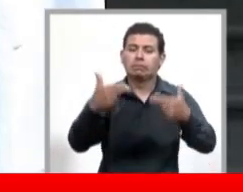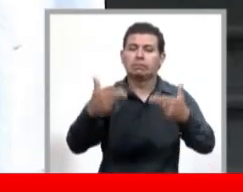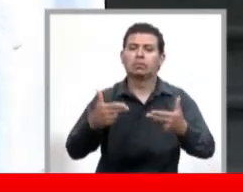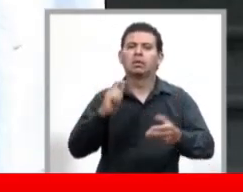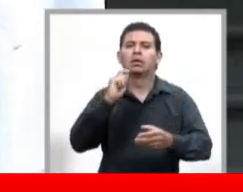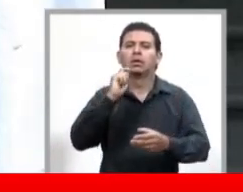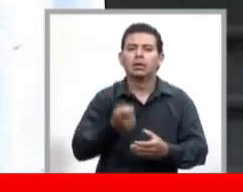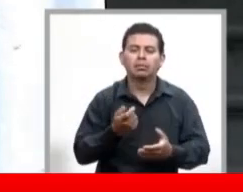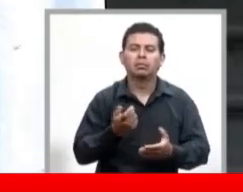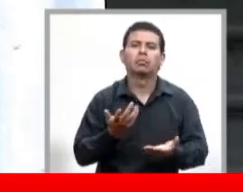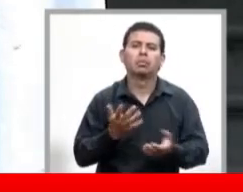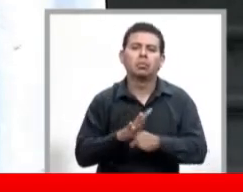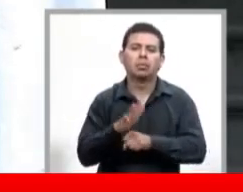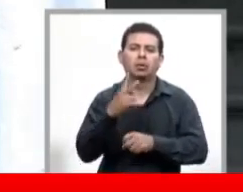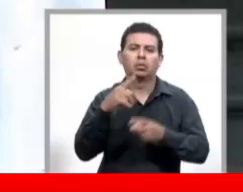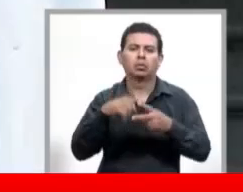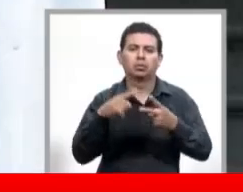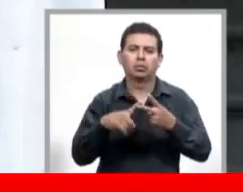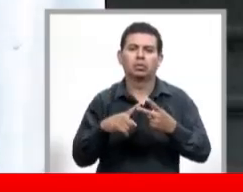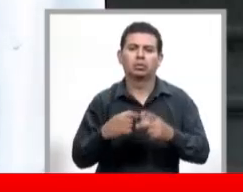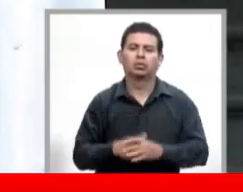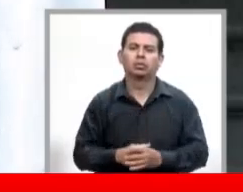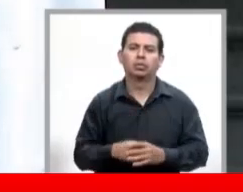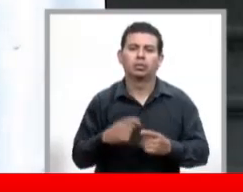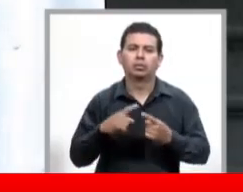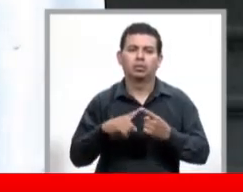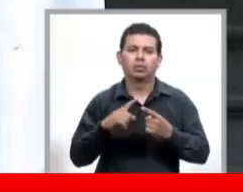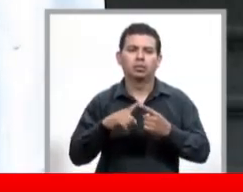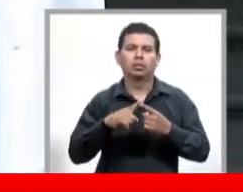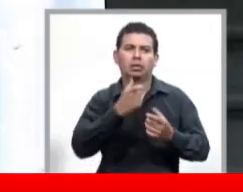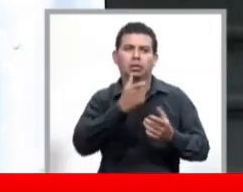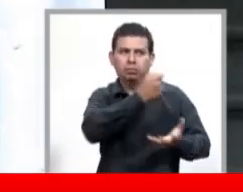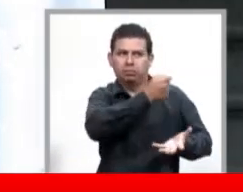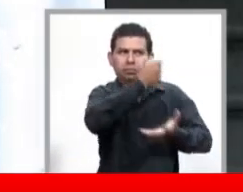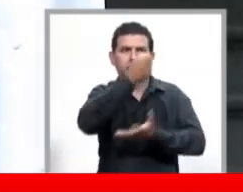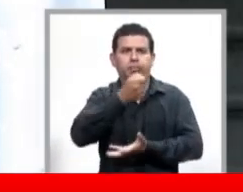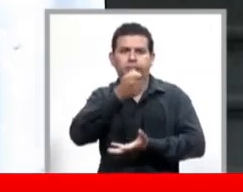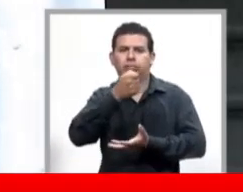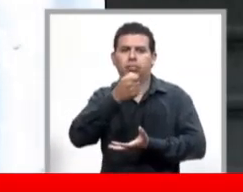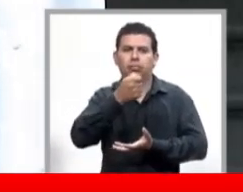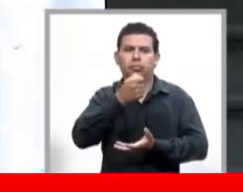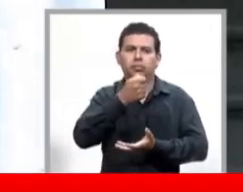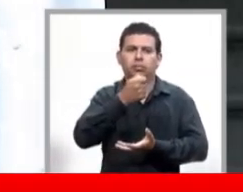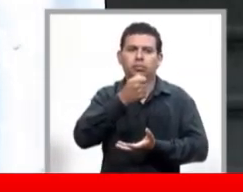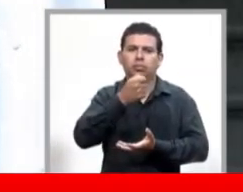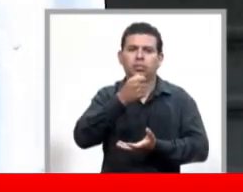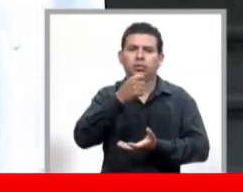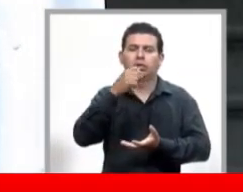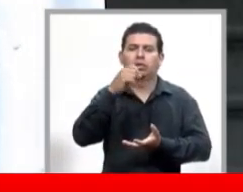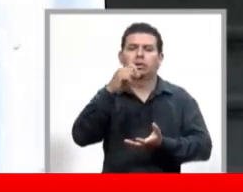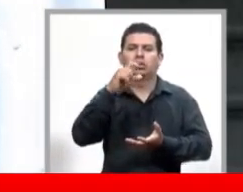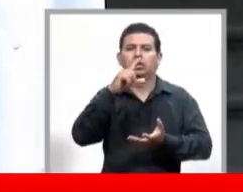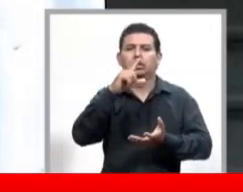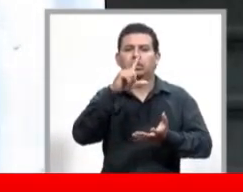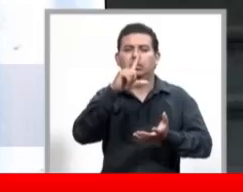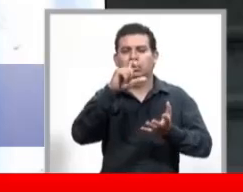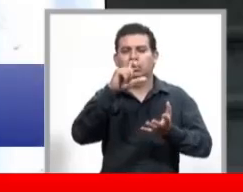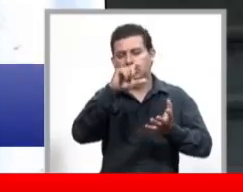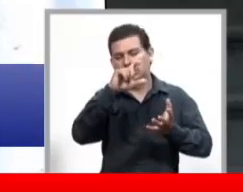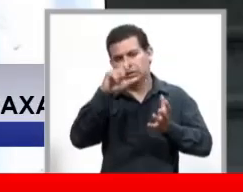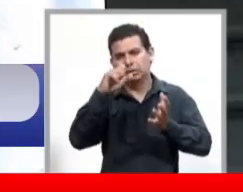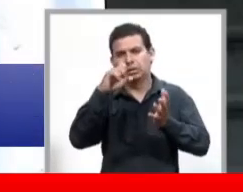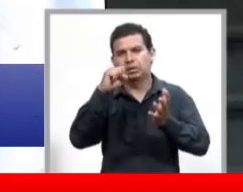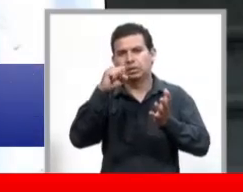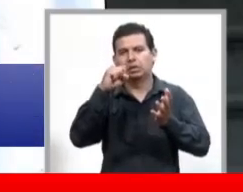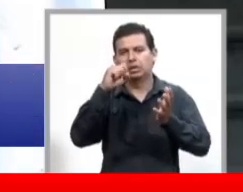sector de la construcción. Tenemos un financiamiento de más de 3.600 millones de pesos para más de